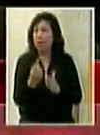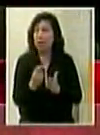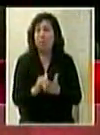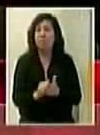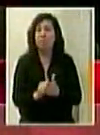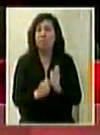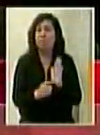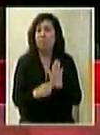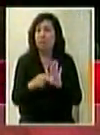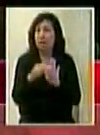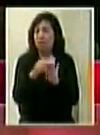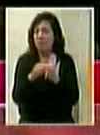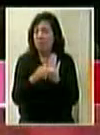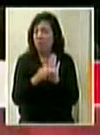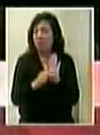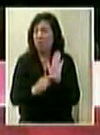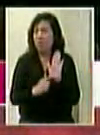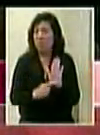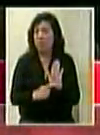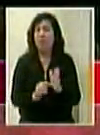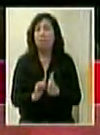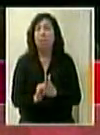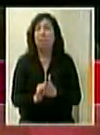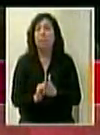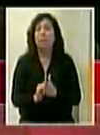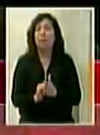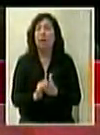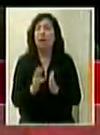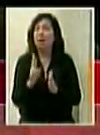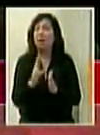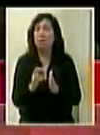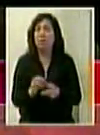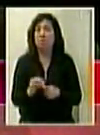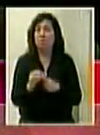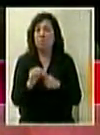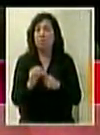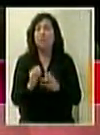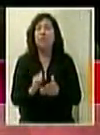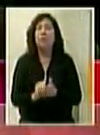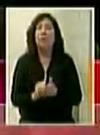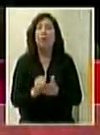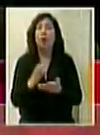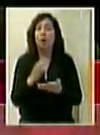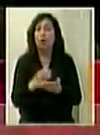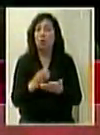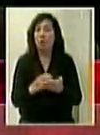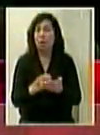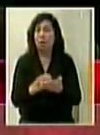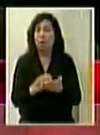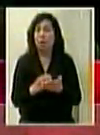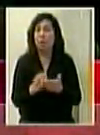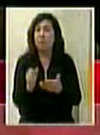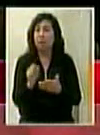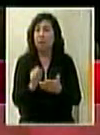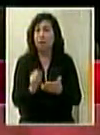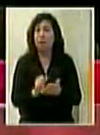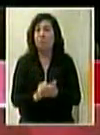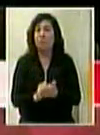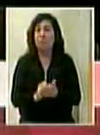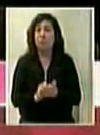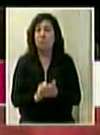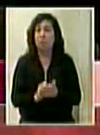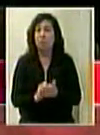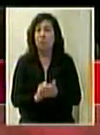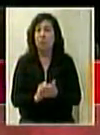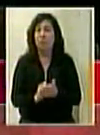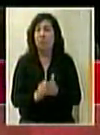la presente norma tiene por objeto establecer la eliminación del régimen especial de contratación administrativa de servicios.